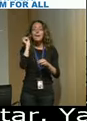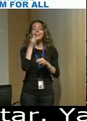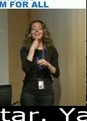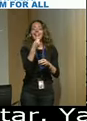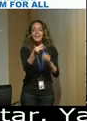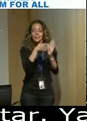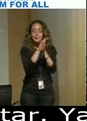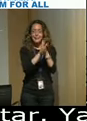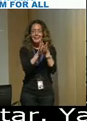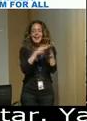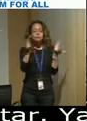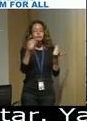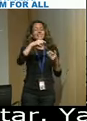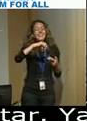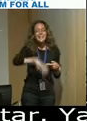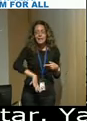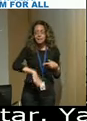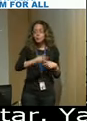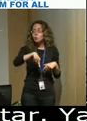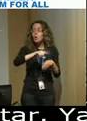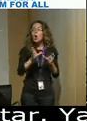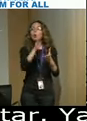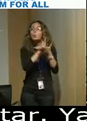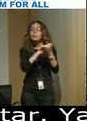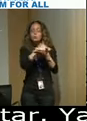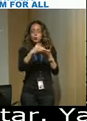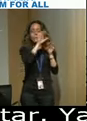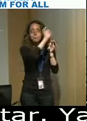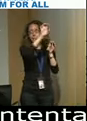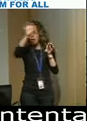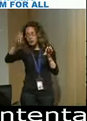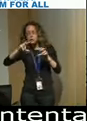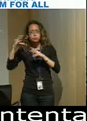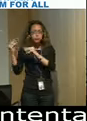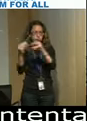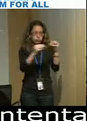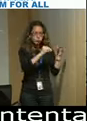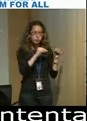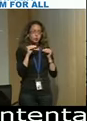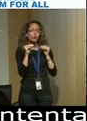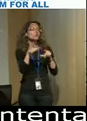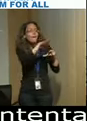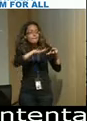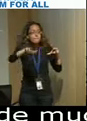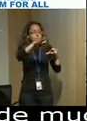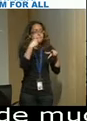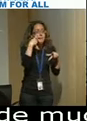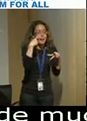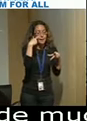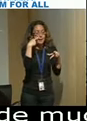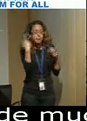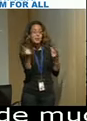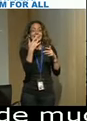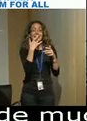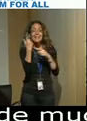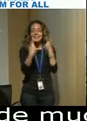gente de muchísimas comunidades autónomas, de muchísimos países, y bueno, pues un poco ubicarnos brevemente porque si alguien quiere contactar